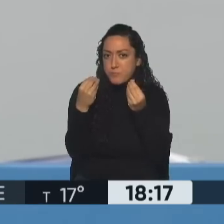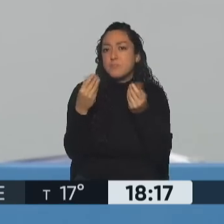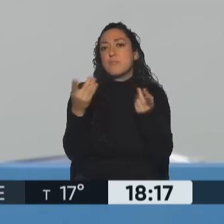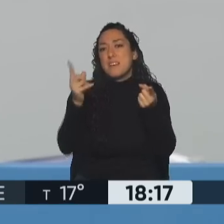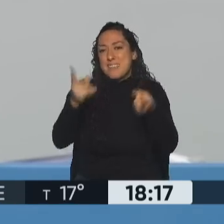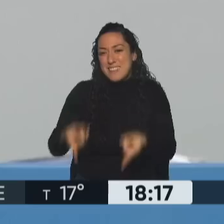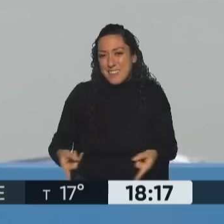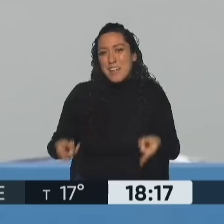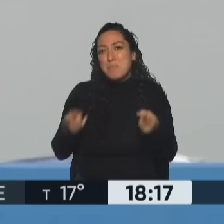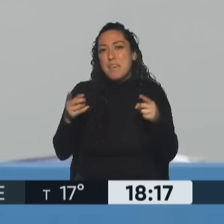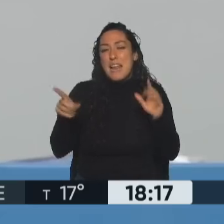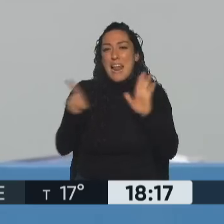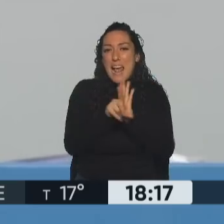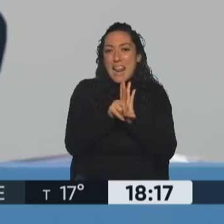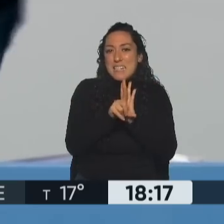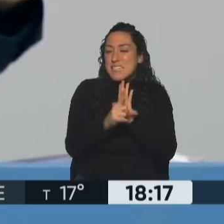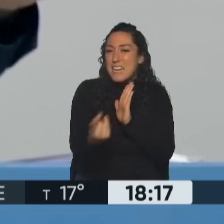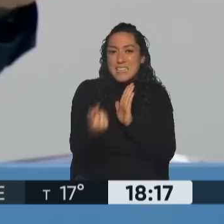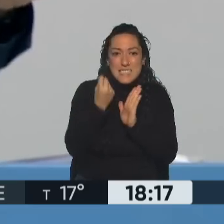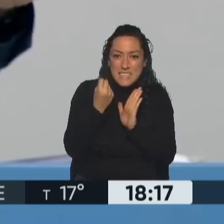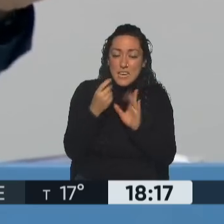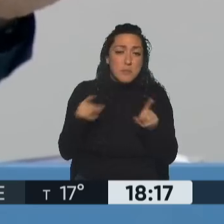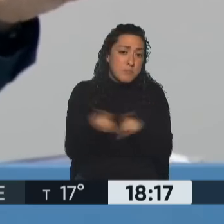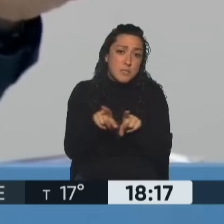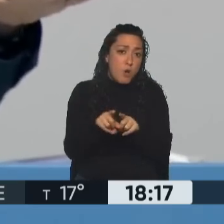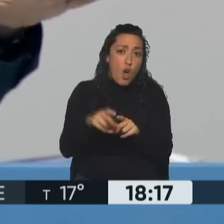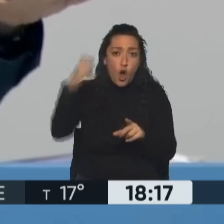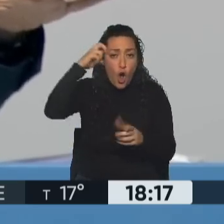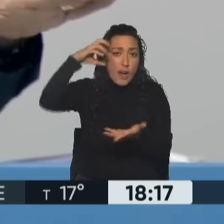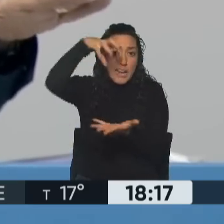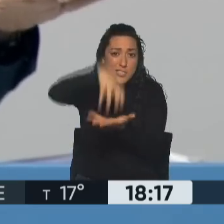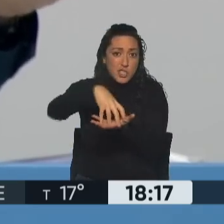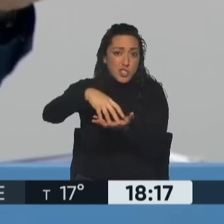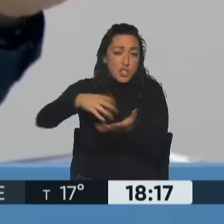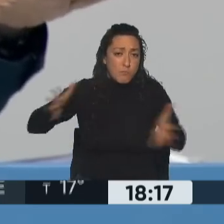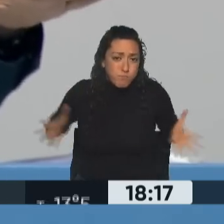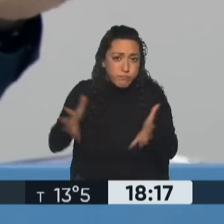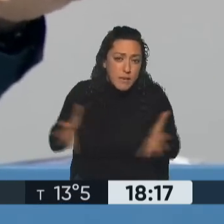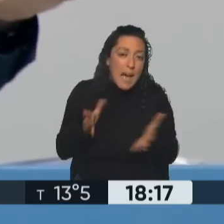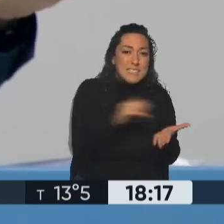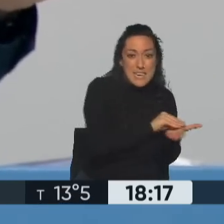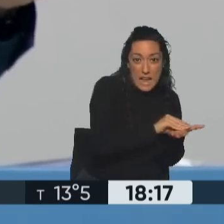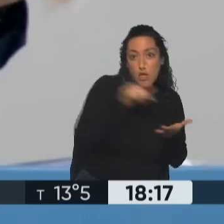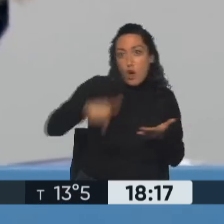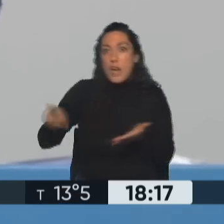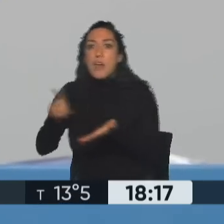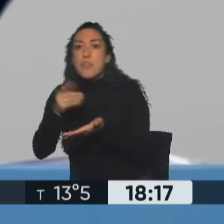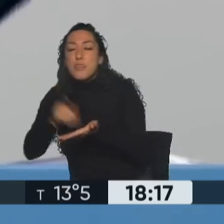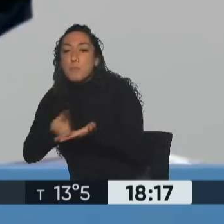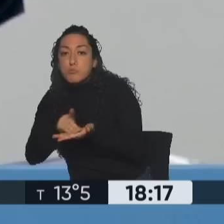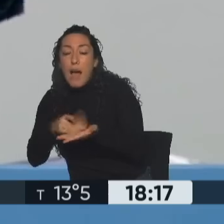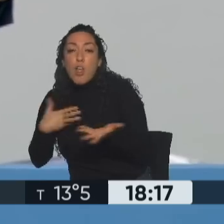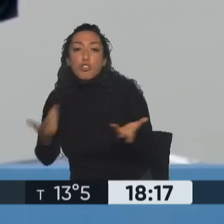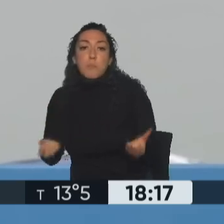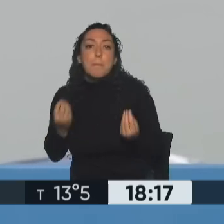porque leyes que se necesitan, porque por eso hay una ley en el Congreso que se impulsó en el Senado y que ahora está en diputados, de crear